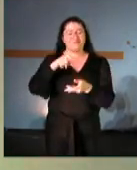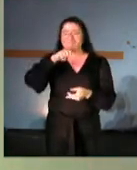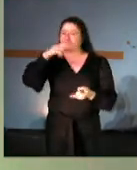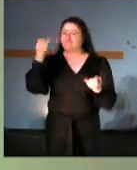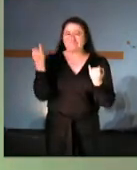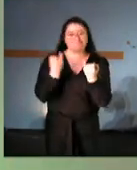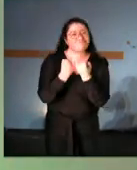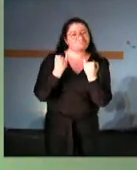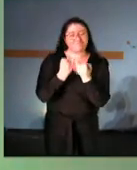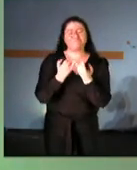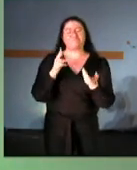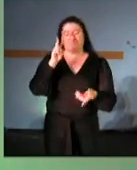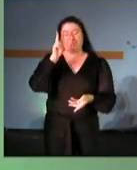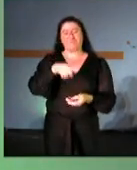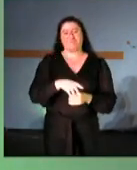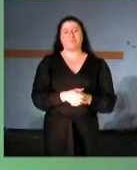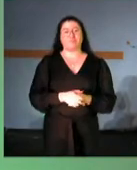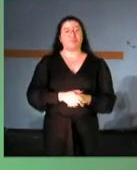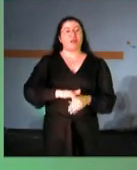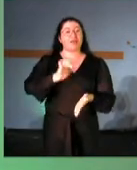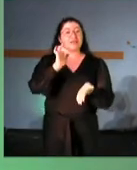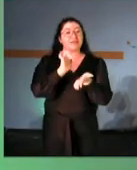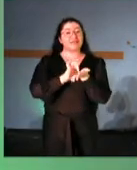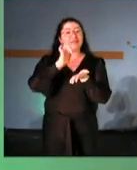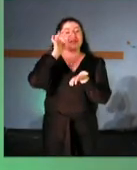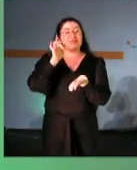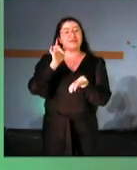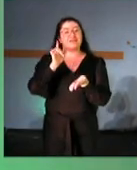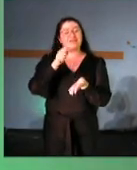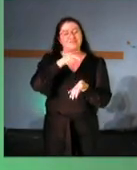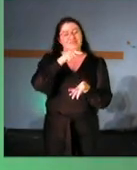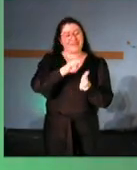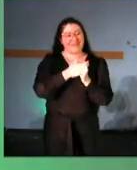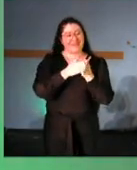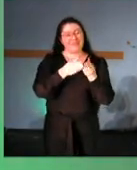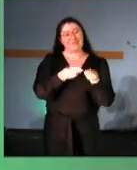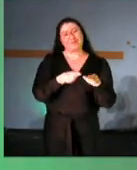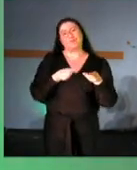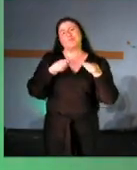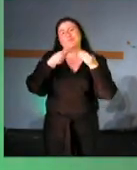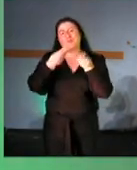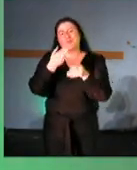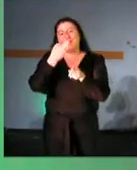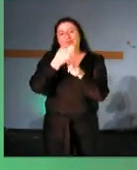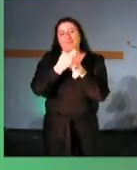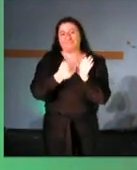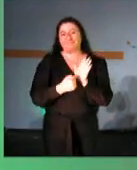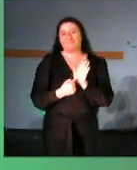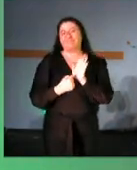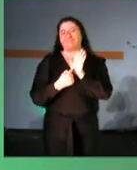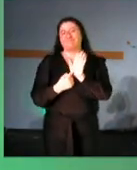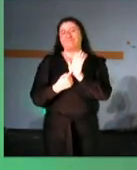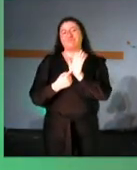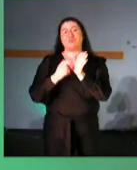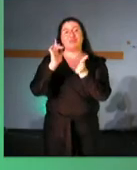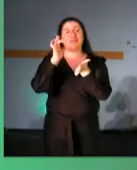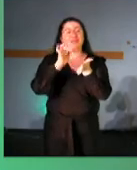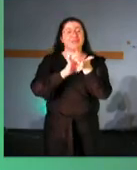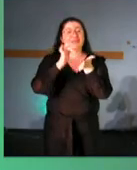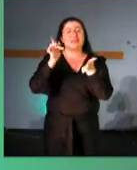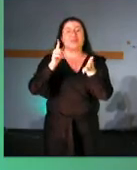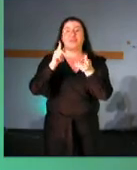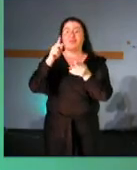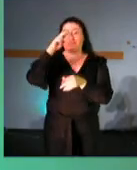por acoger nuestro libro en esta hermosa feria, y muchas gracias también por toda la solidaridad histórica